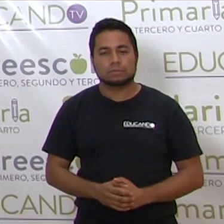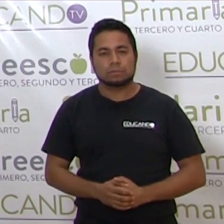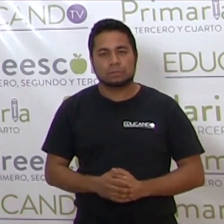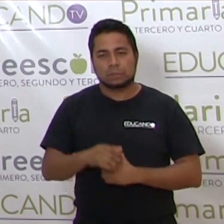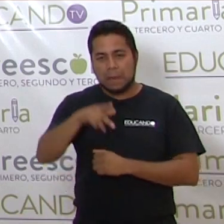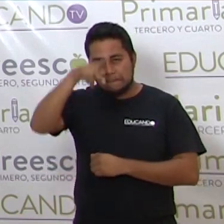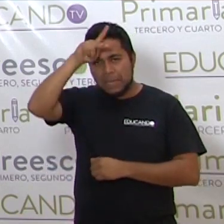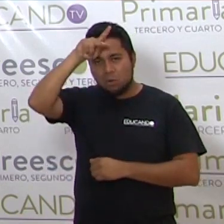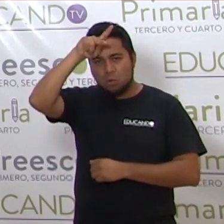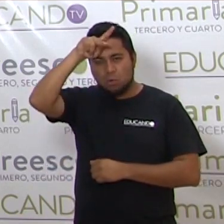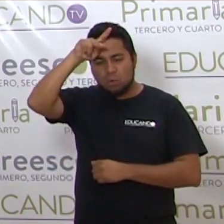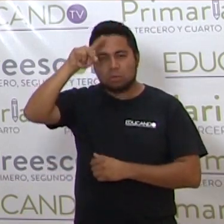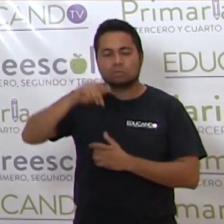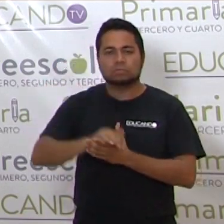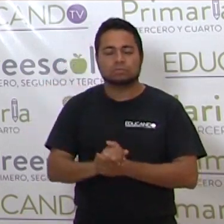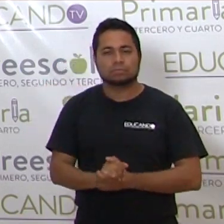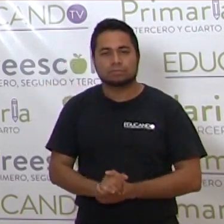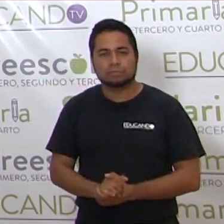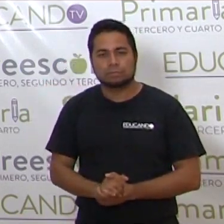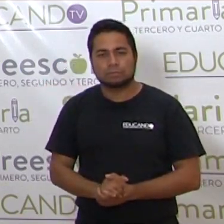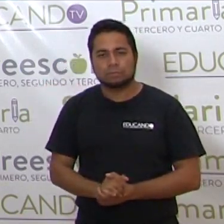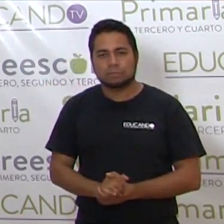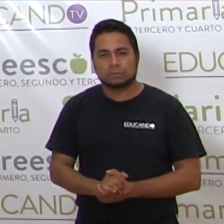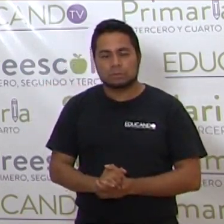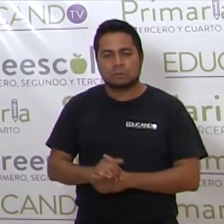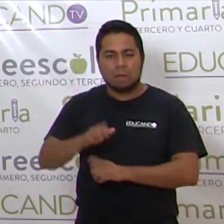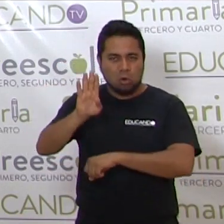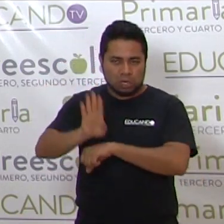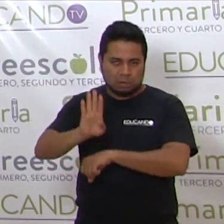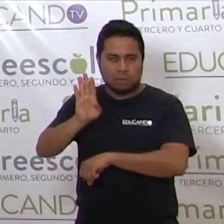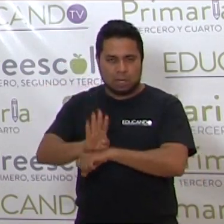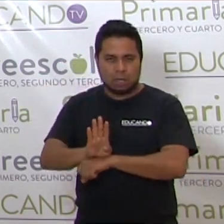perú bolivia